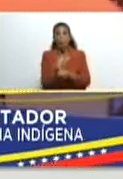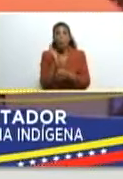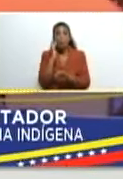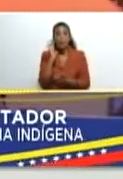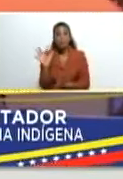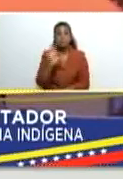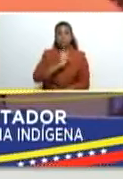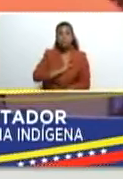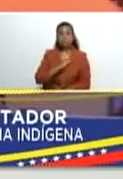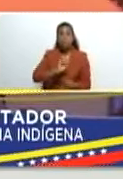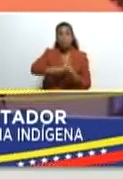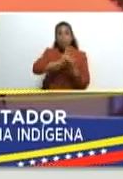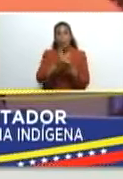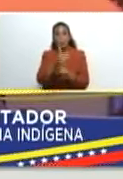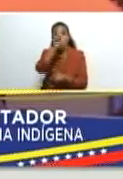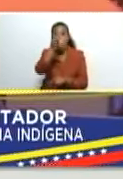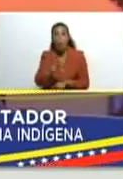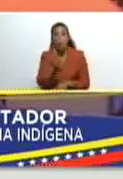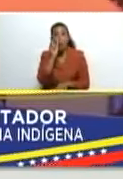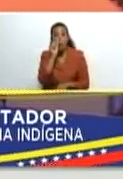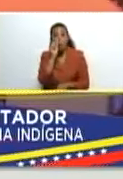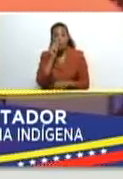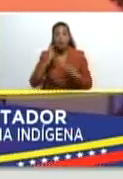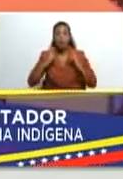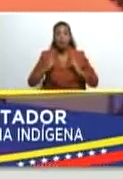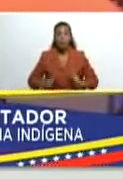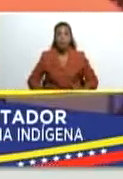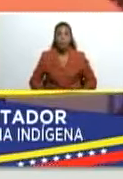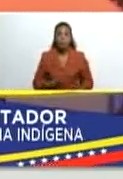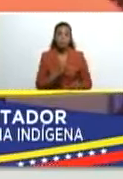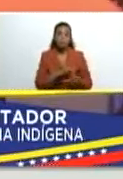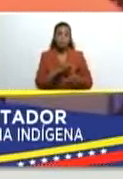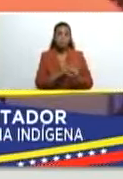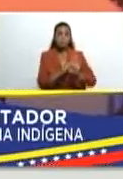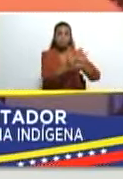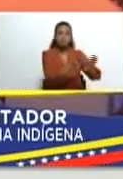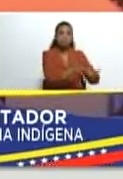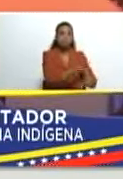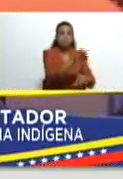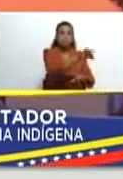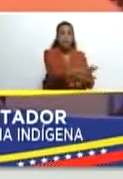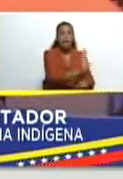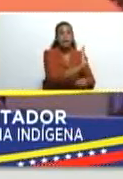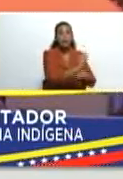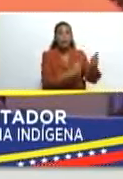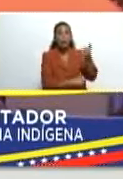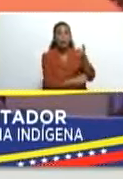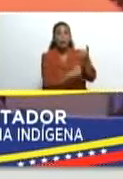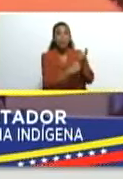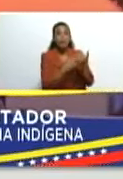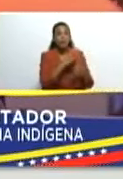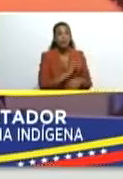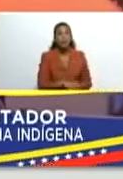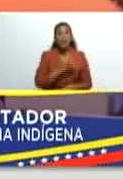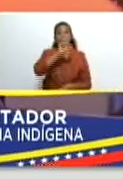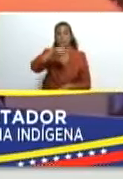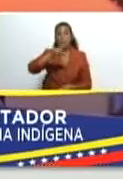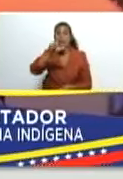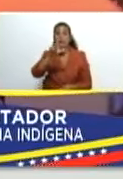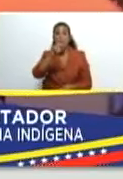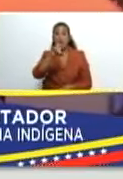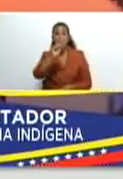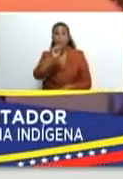pegó un COVID, COVIDcito. ¿Ah? Bueno, hay que apoyarlo. Igual a Luis Felipe